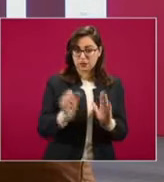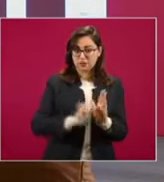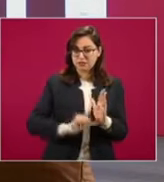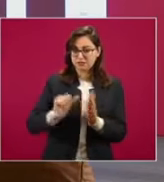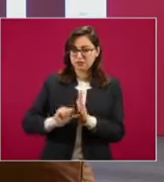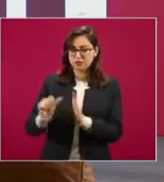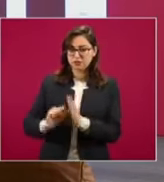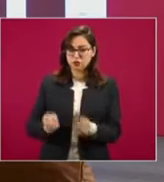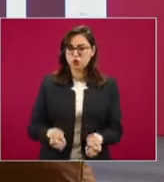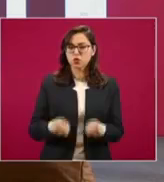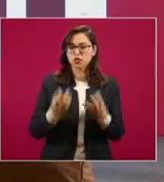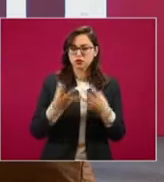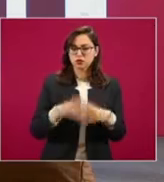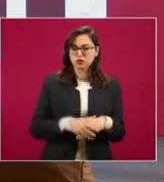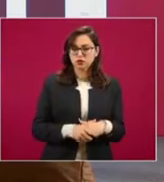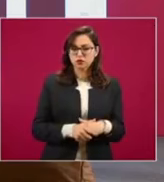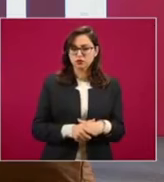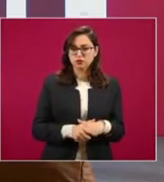mensual